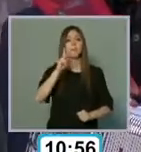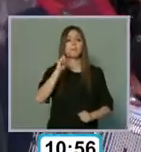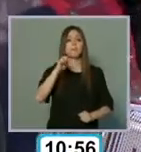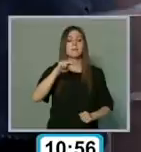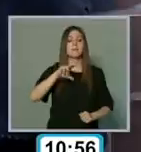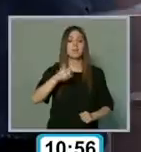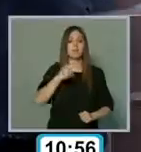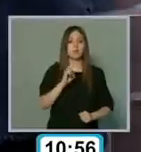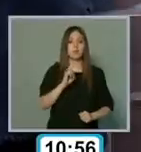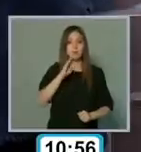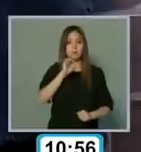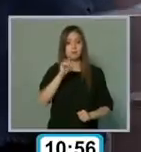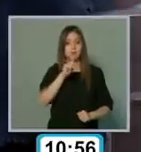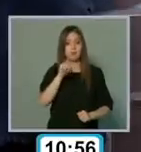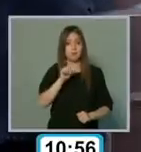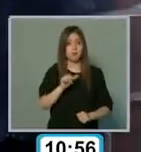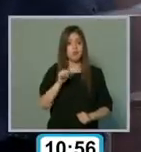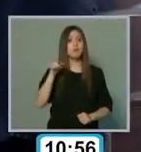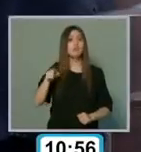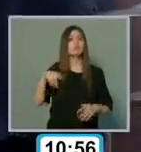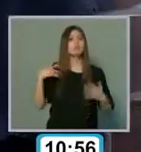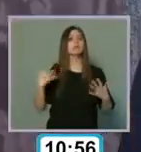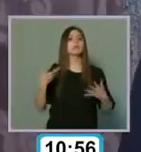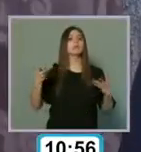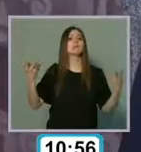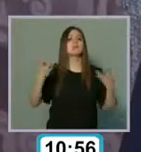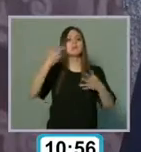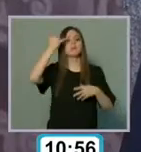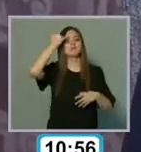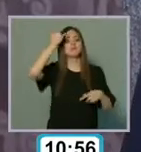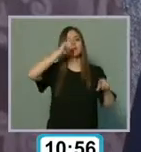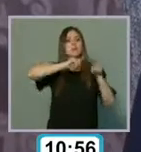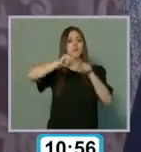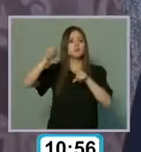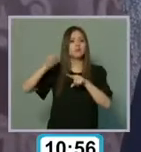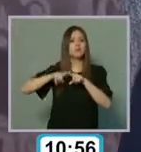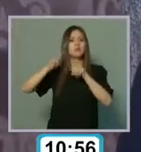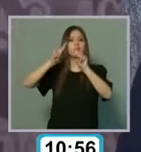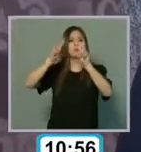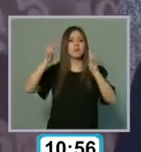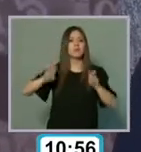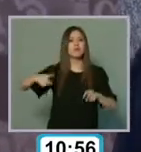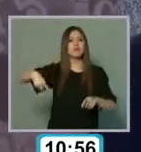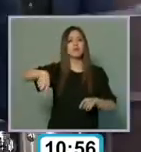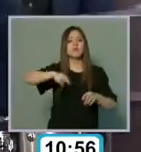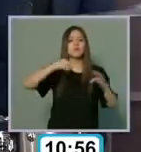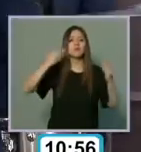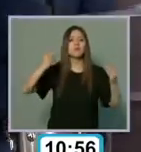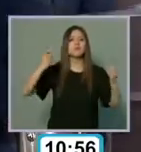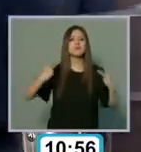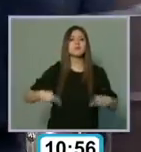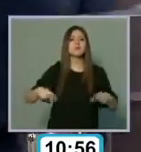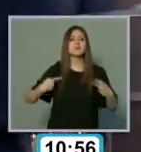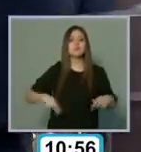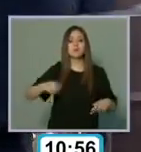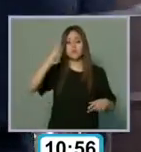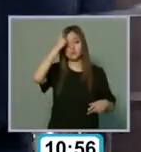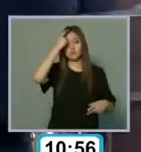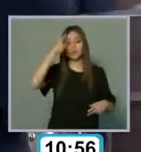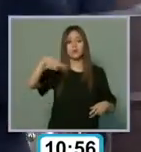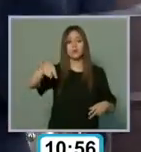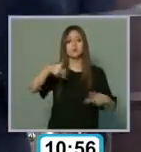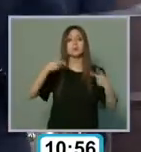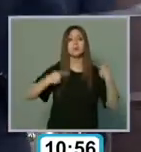del pueblo, aparte ha compuesto muchos temas que se han quedado para la inspiración de mucha gente. Así es. Y pues no cualquiera tiene ese